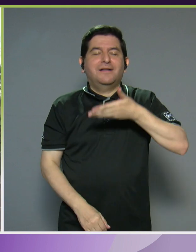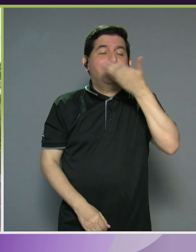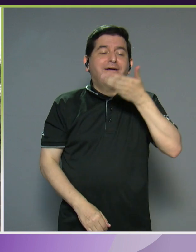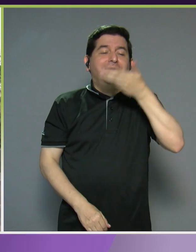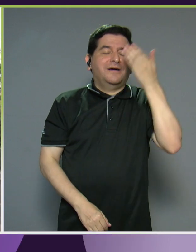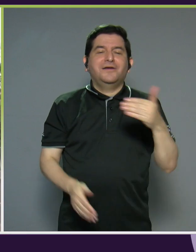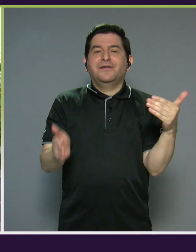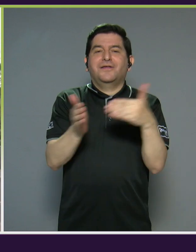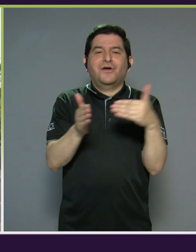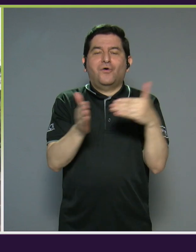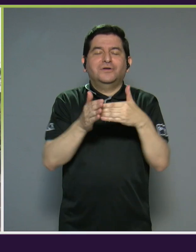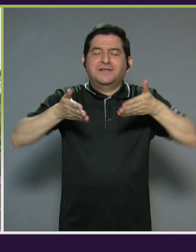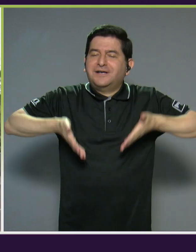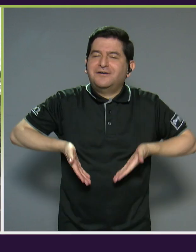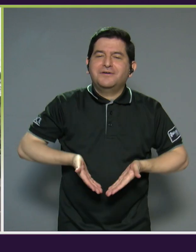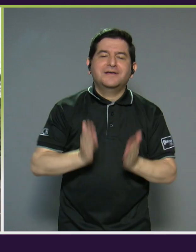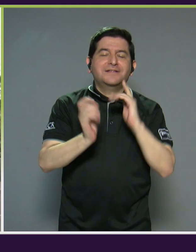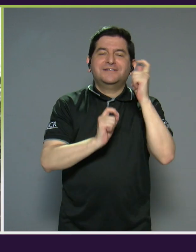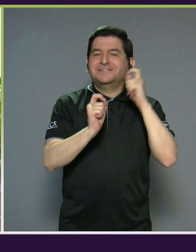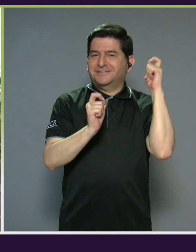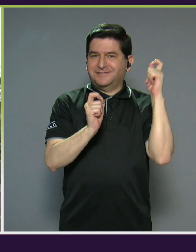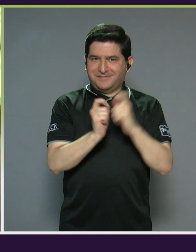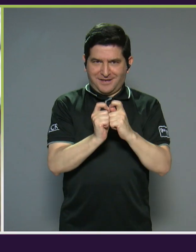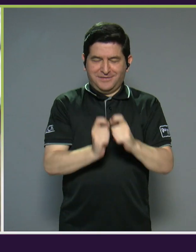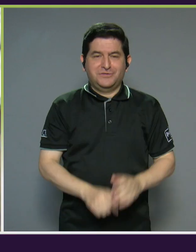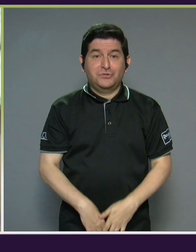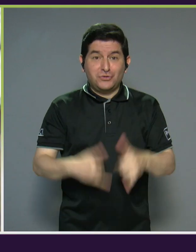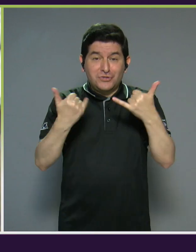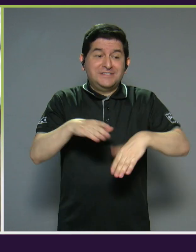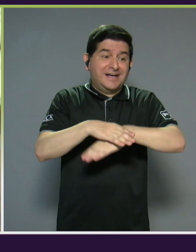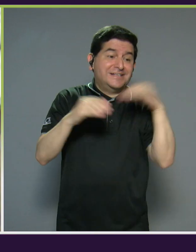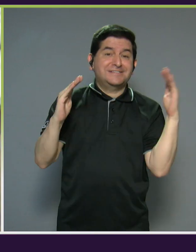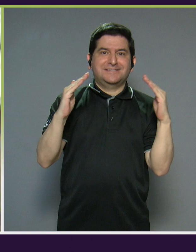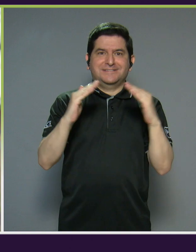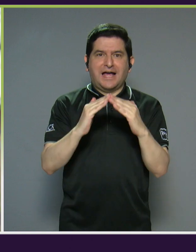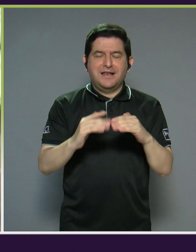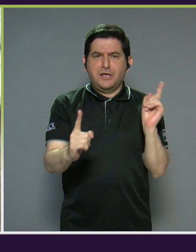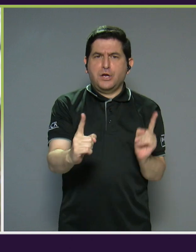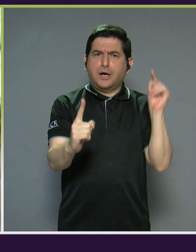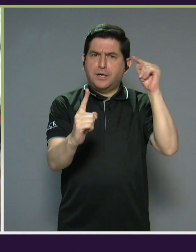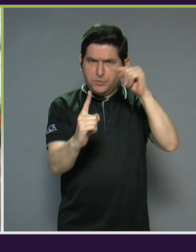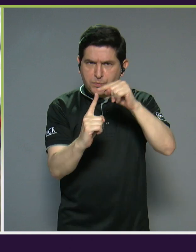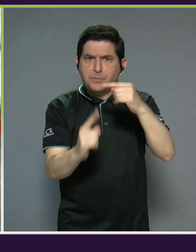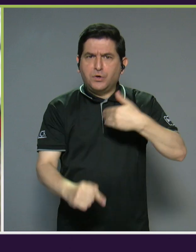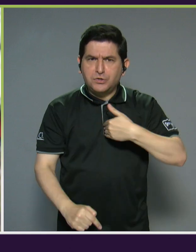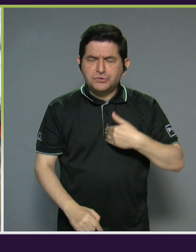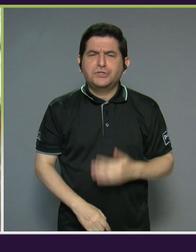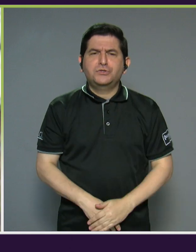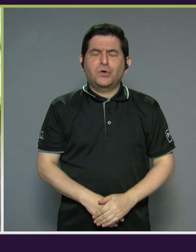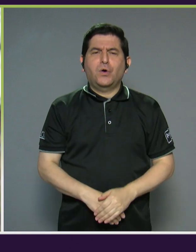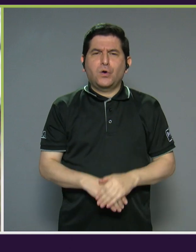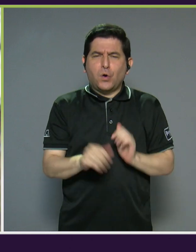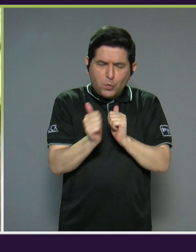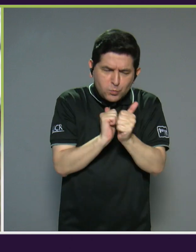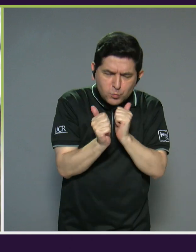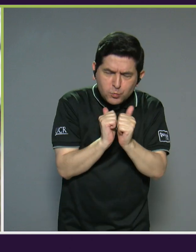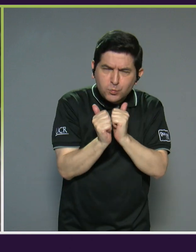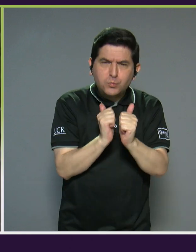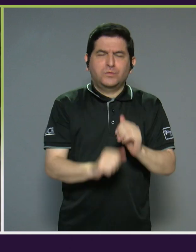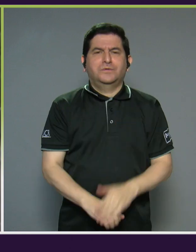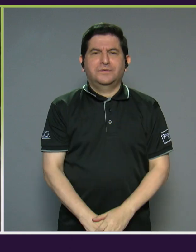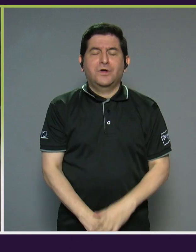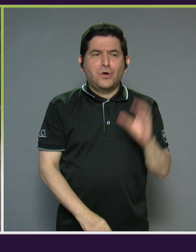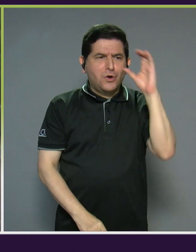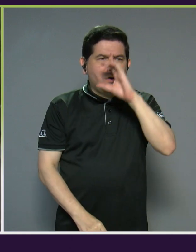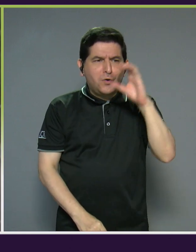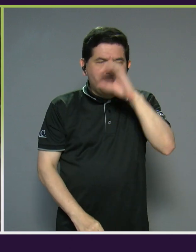como un volver a nacer literalmente, porque fue ya salir de mi casa con un propósito, con ejercicio,